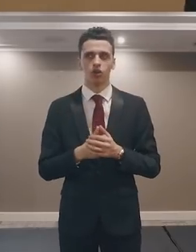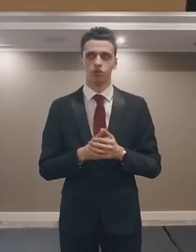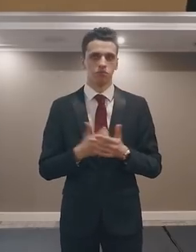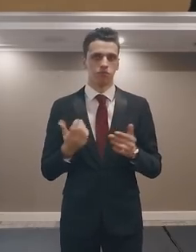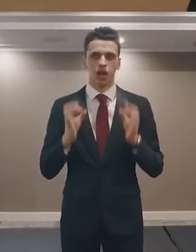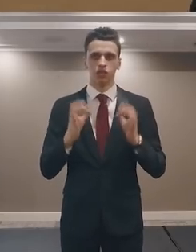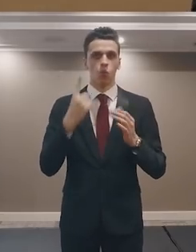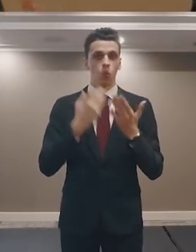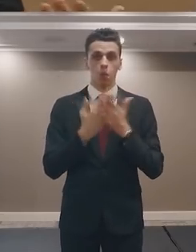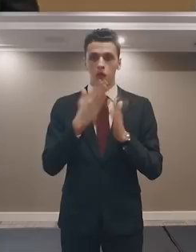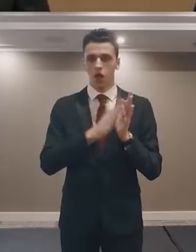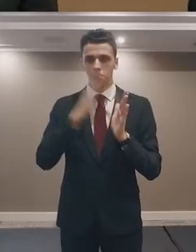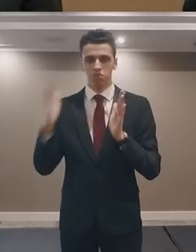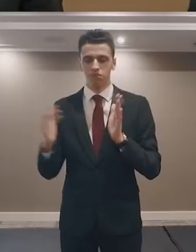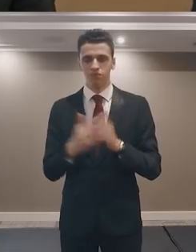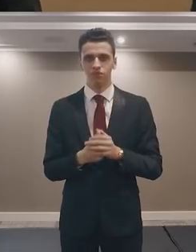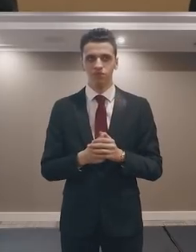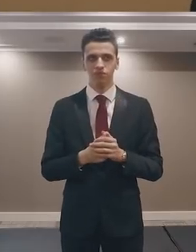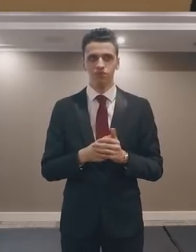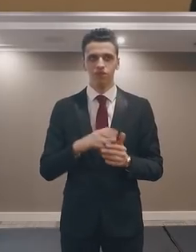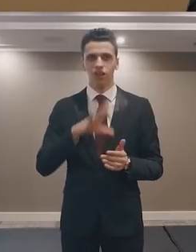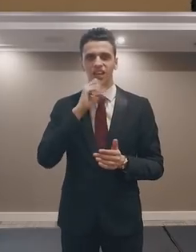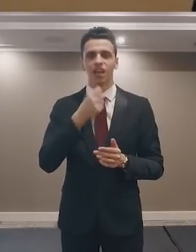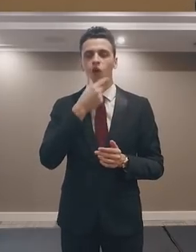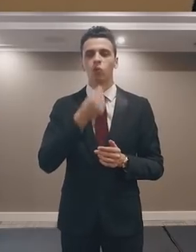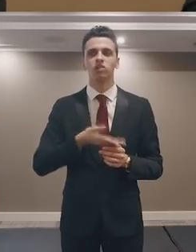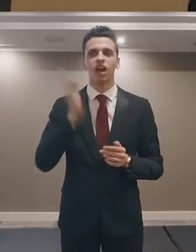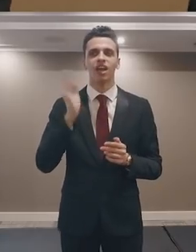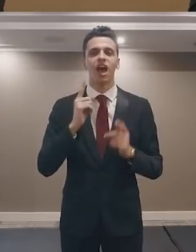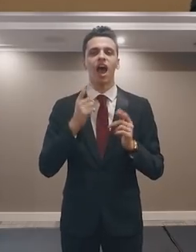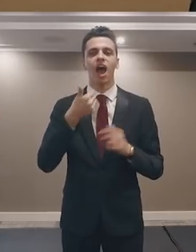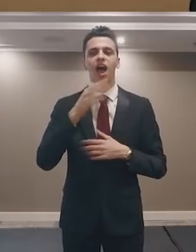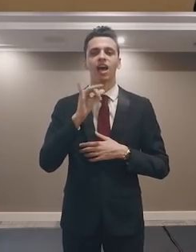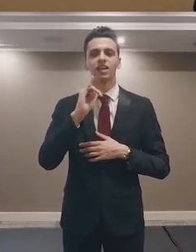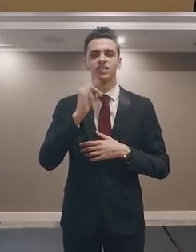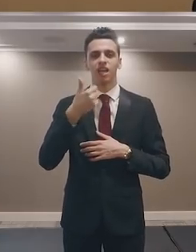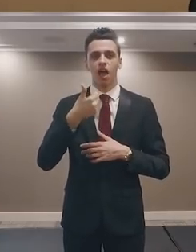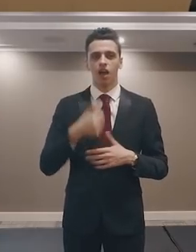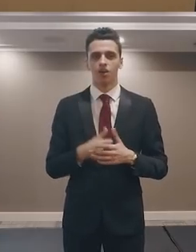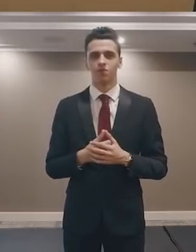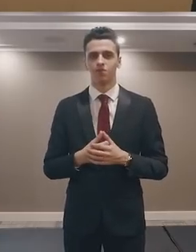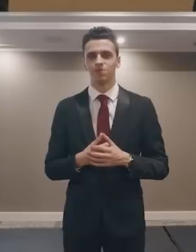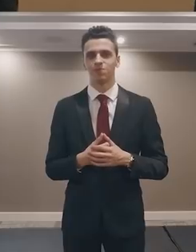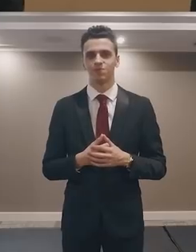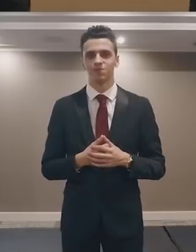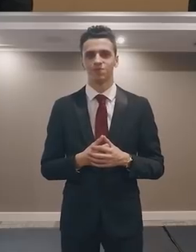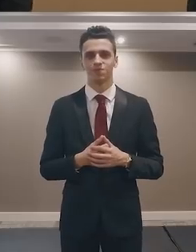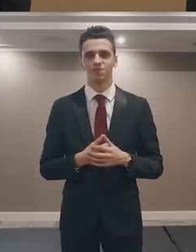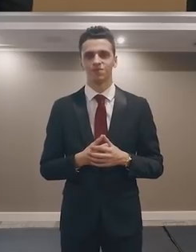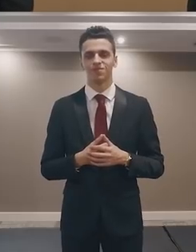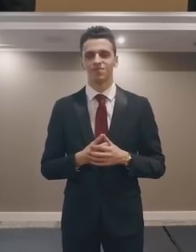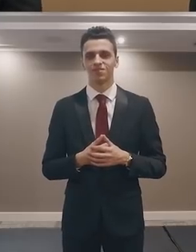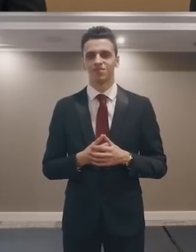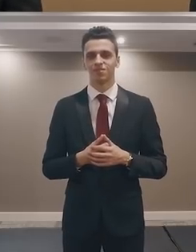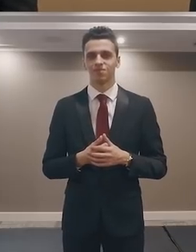estás a la invitada le gustaría ir a asia a asia quien le gustaría ir a asia a quien le gustaría estar en asia yo me he criado con japón con